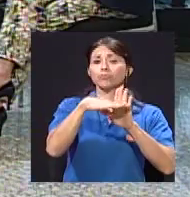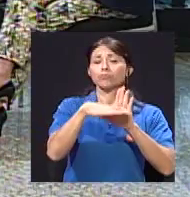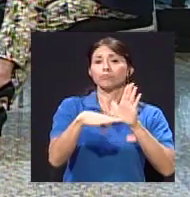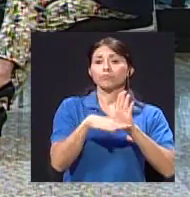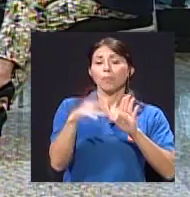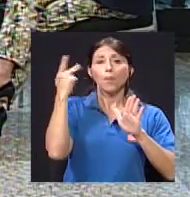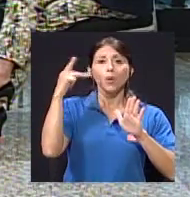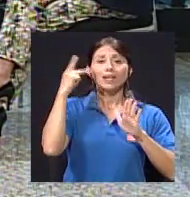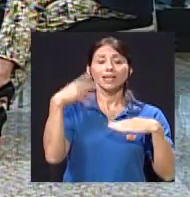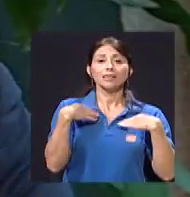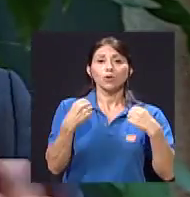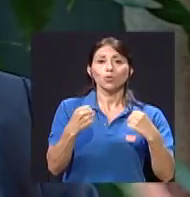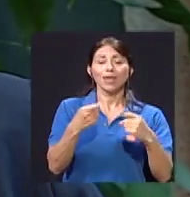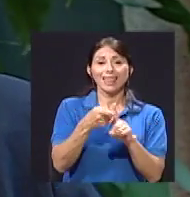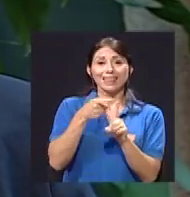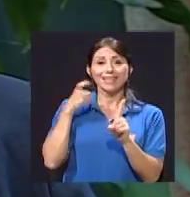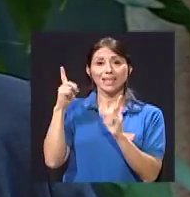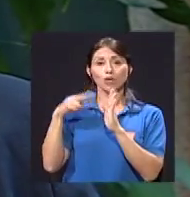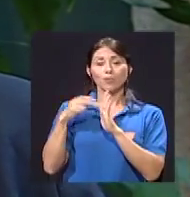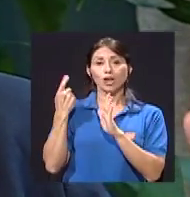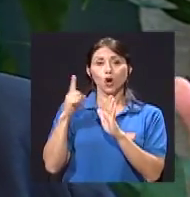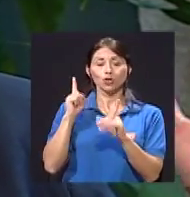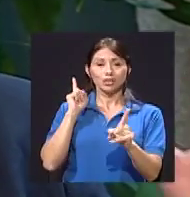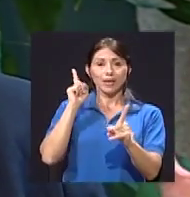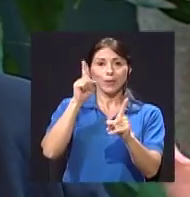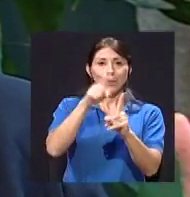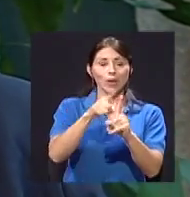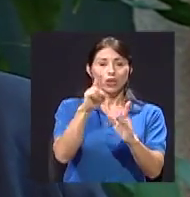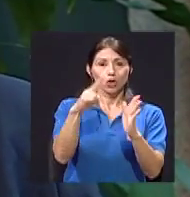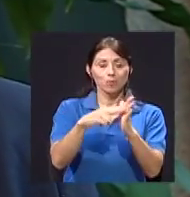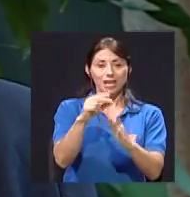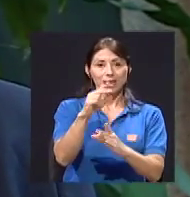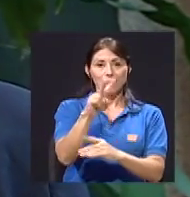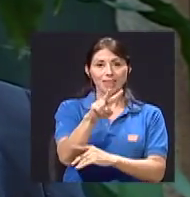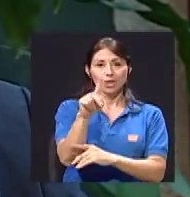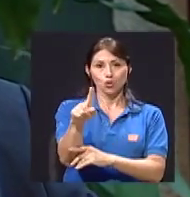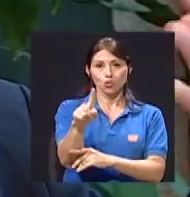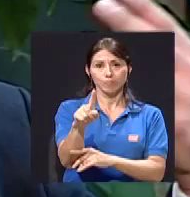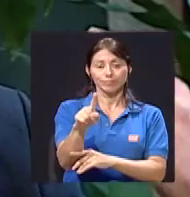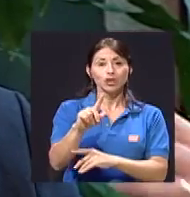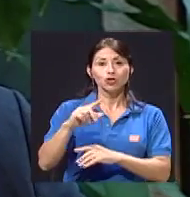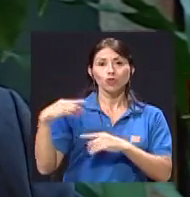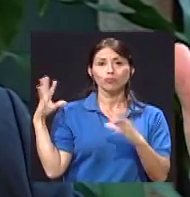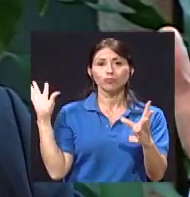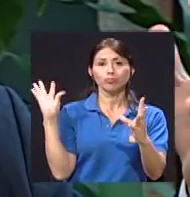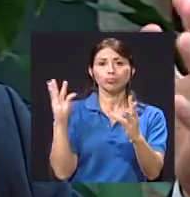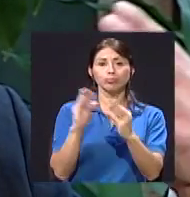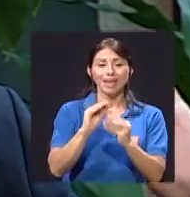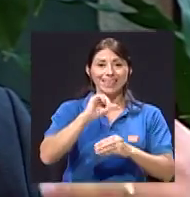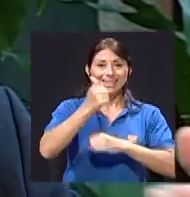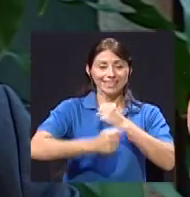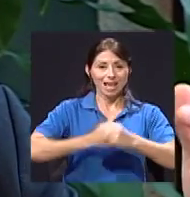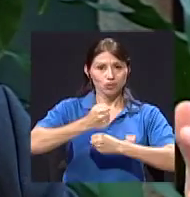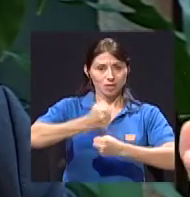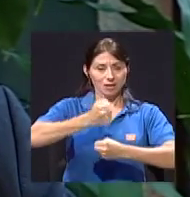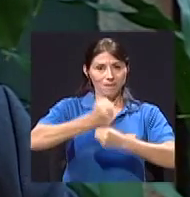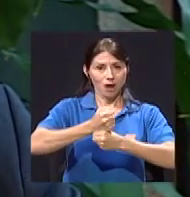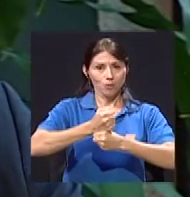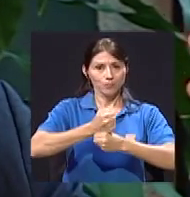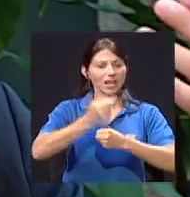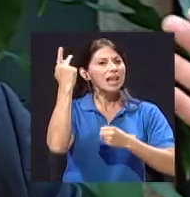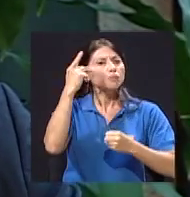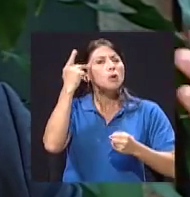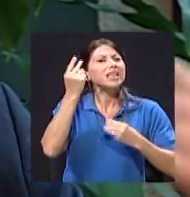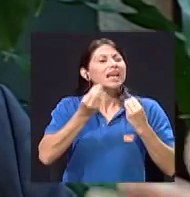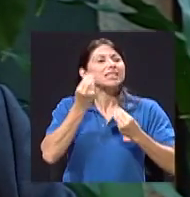2011 al 2021, o sea, uh-huh, son 10 años de trabajo. Uh-huh. Esas políticas, que como bien hablábamos, son directrices, son líneas de trabajo,